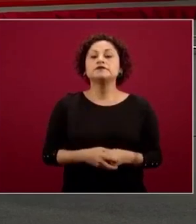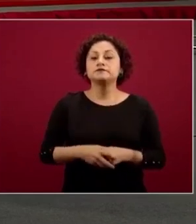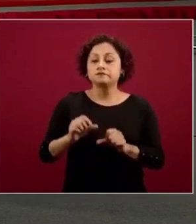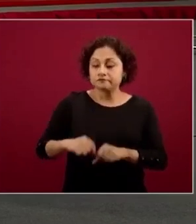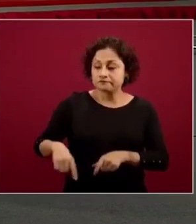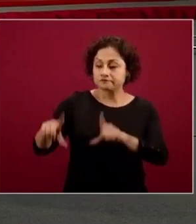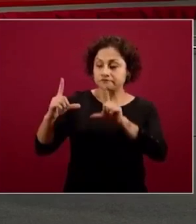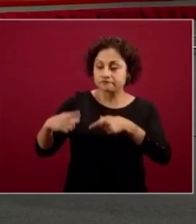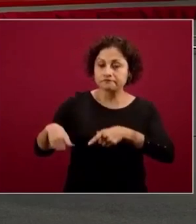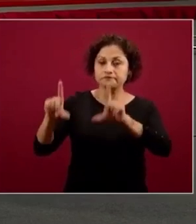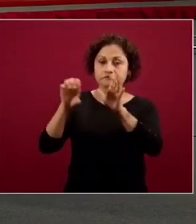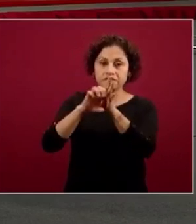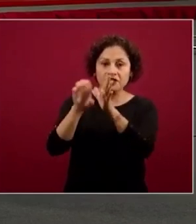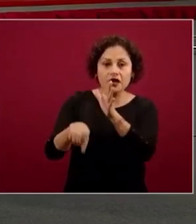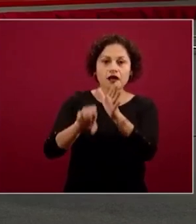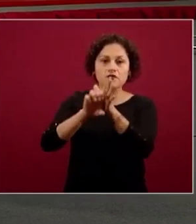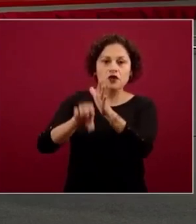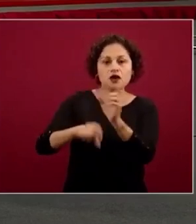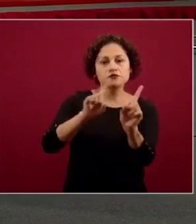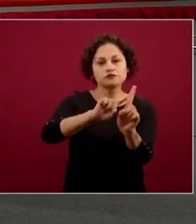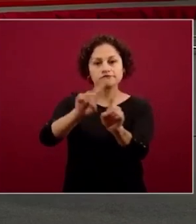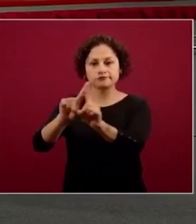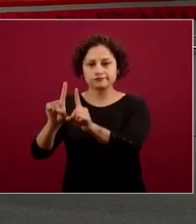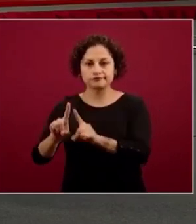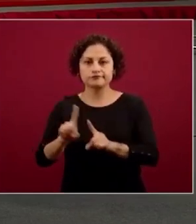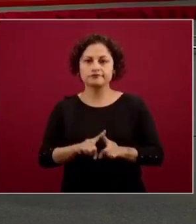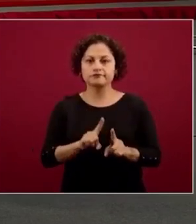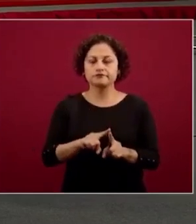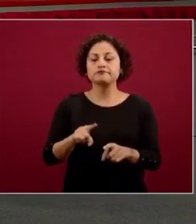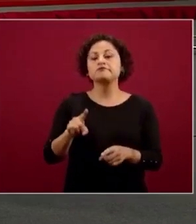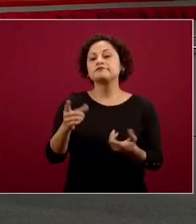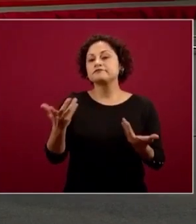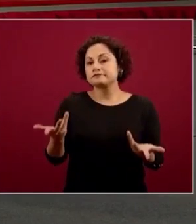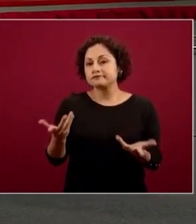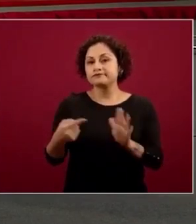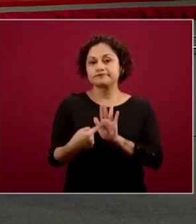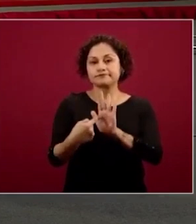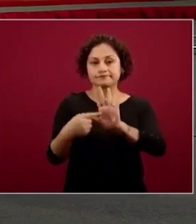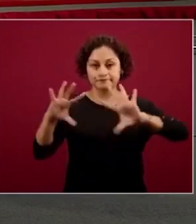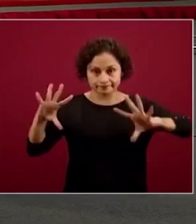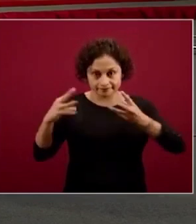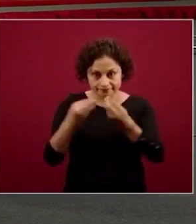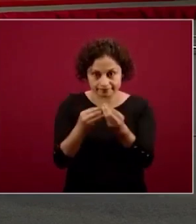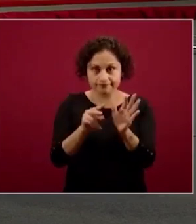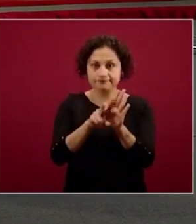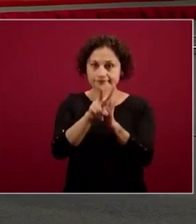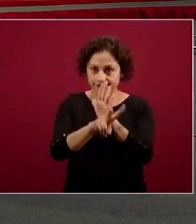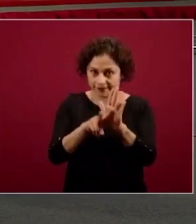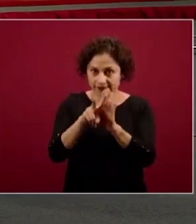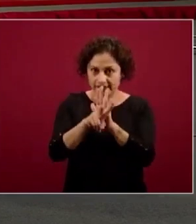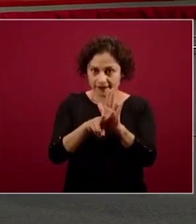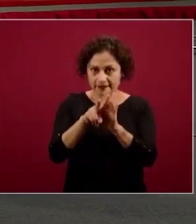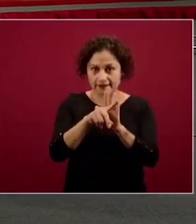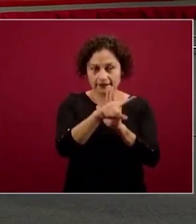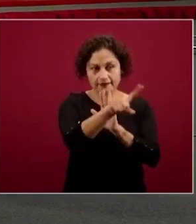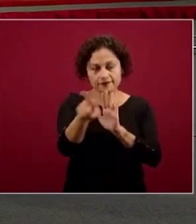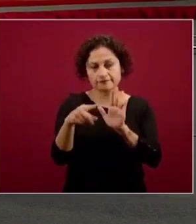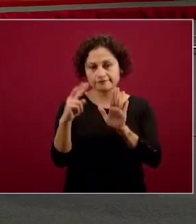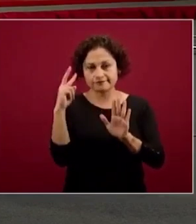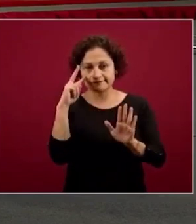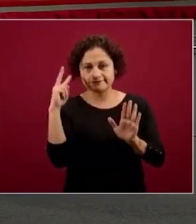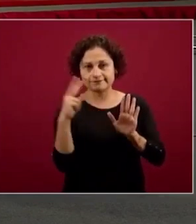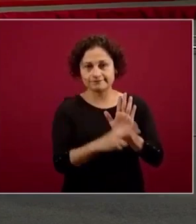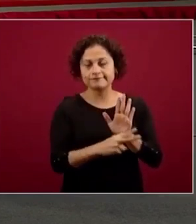Y quisiéramos terminar con un video que explica de forma, creo que un poco más clara, el tipo de intervenciones